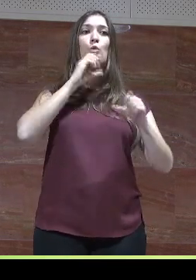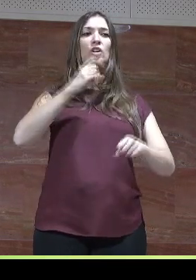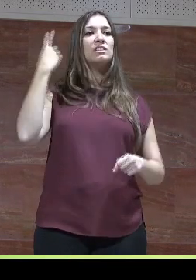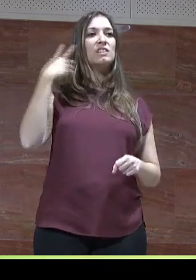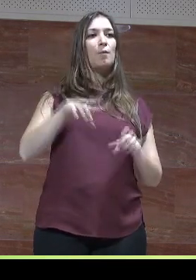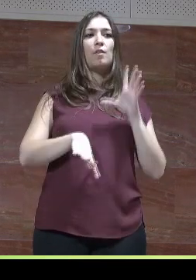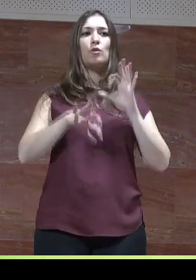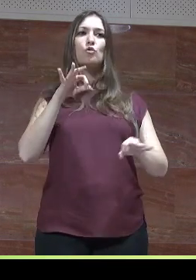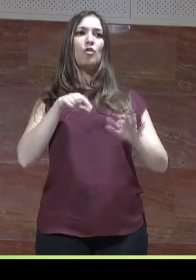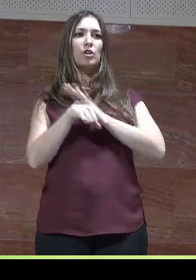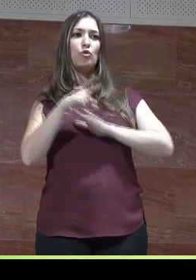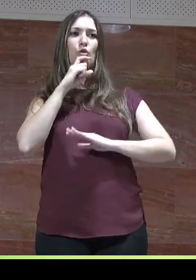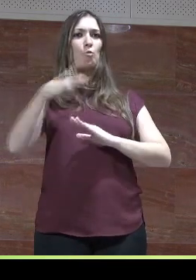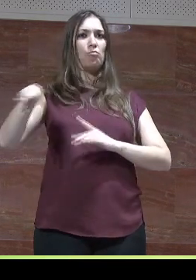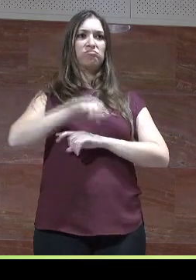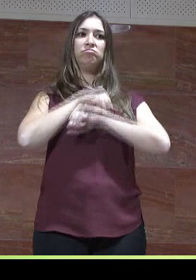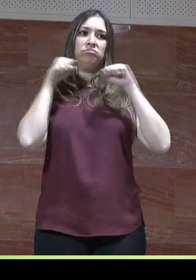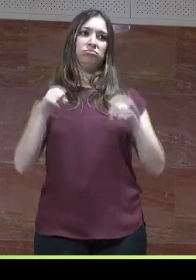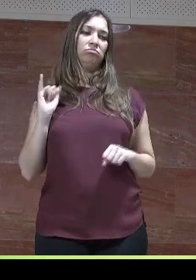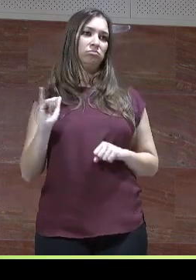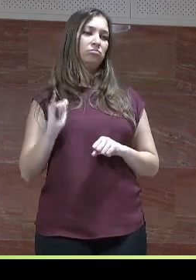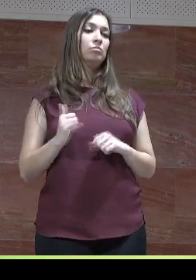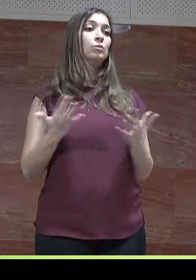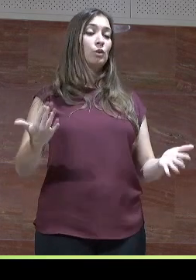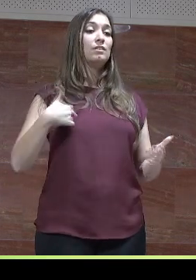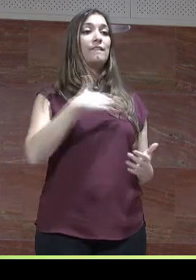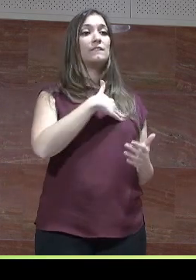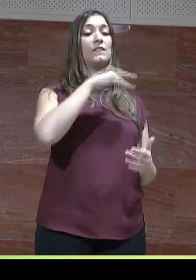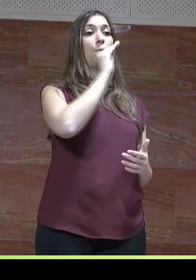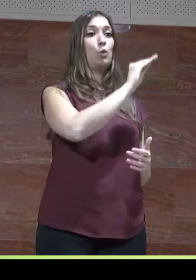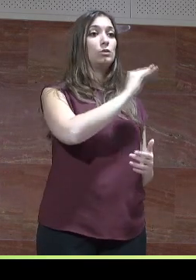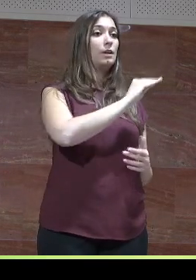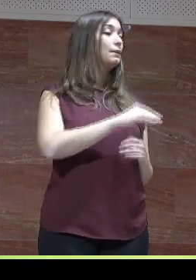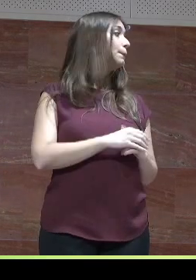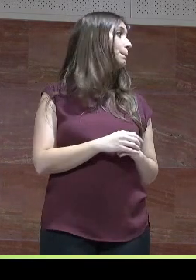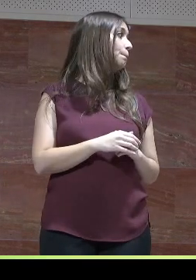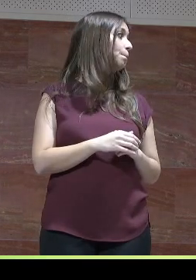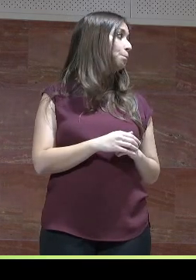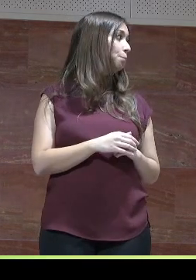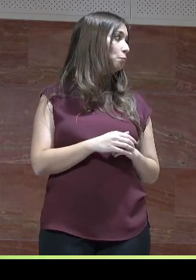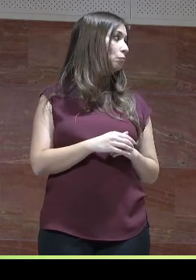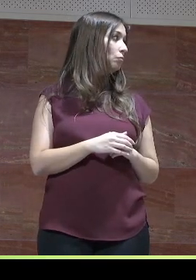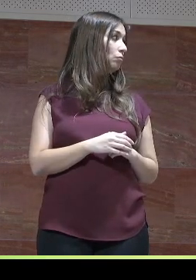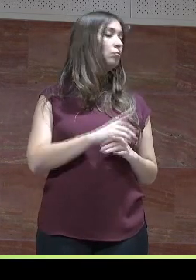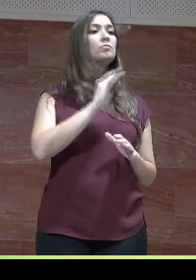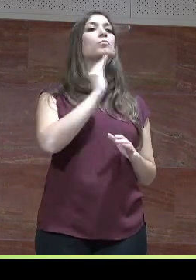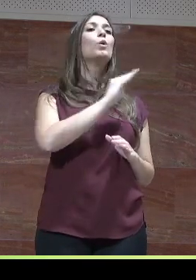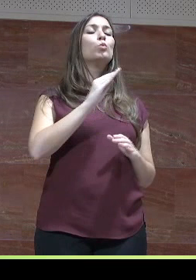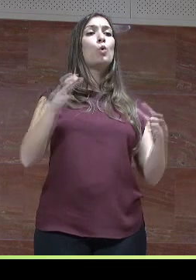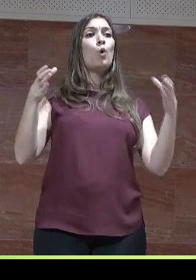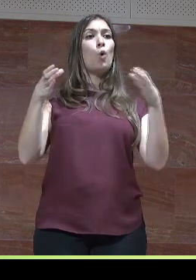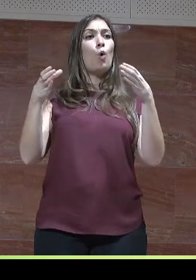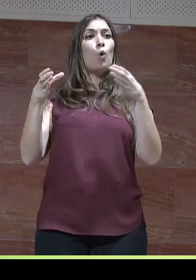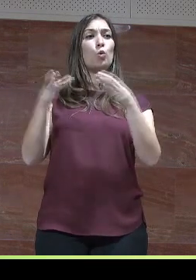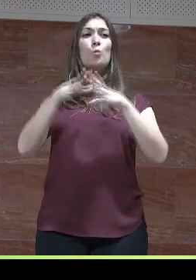de tomar decisiones, que es lo importante, ¿no? Por ello, me gustaría preguntaros si pensáis que este grupo es un